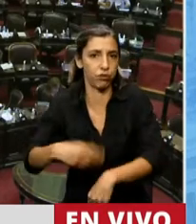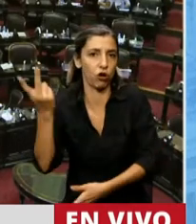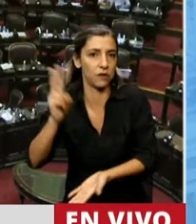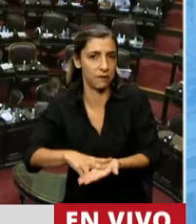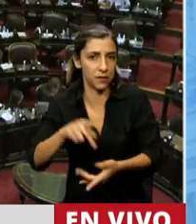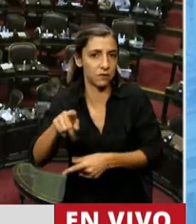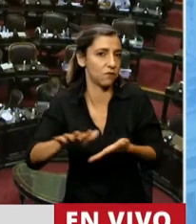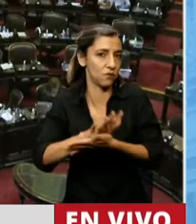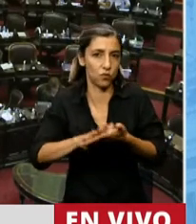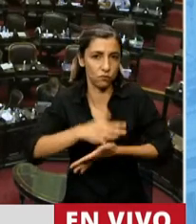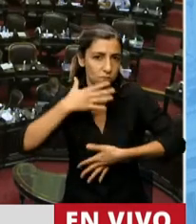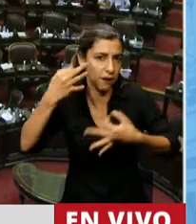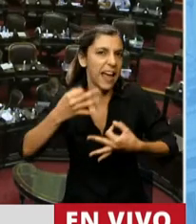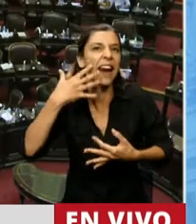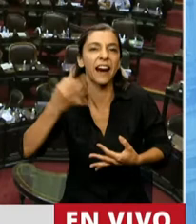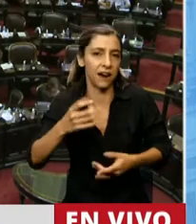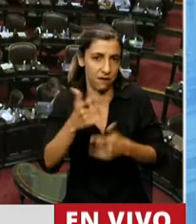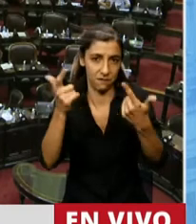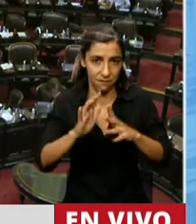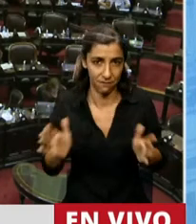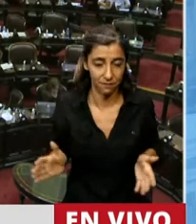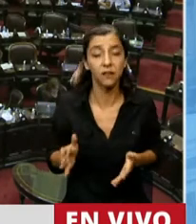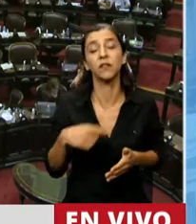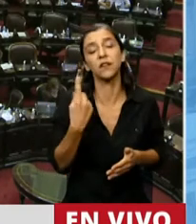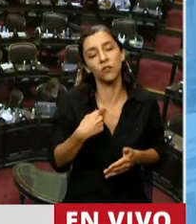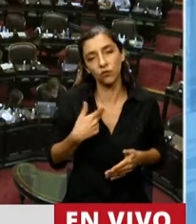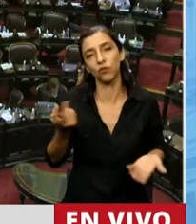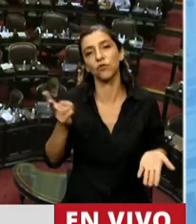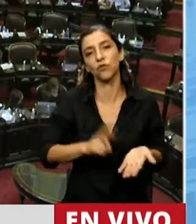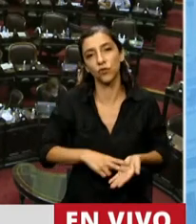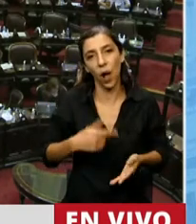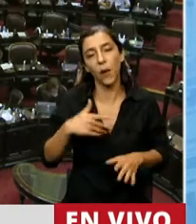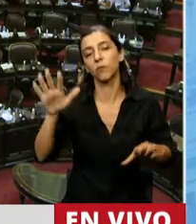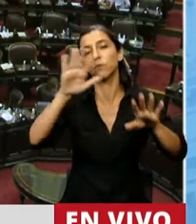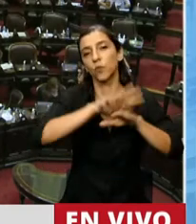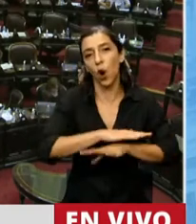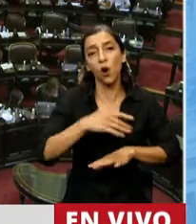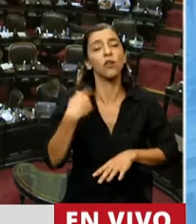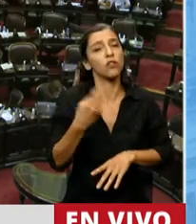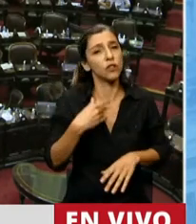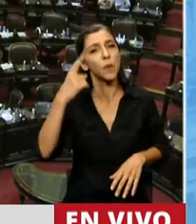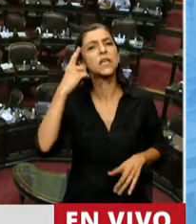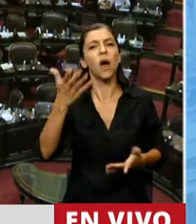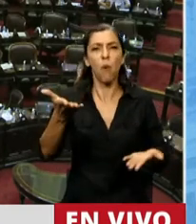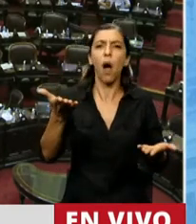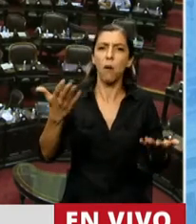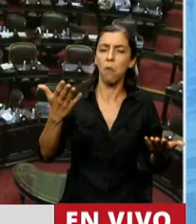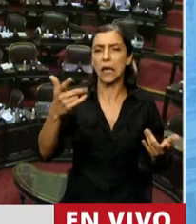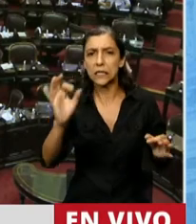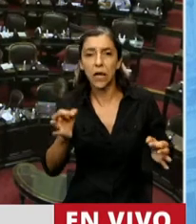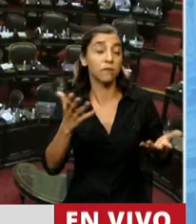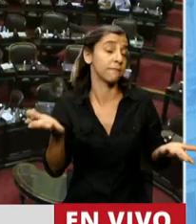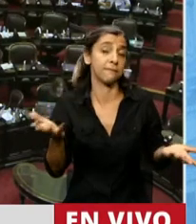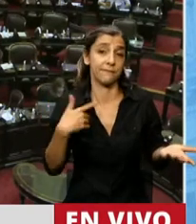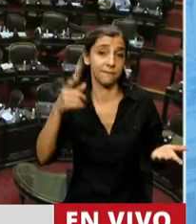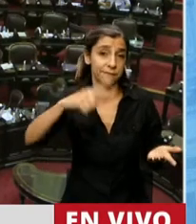y nosotros también cometimos el mismo error subestimamos demasiado y ustedes tuvieron un logro político muy importante